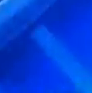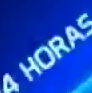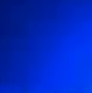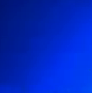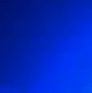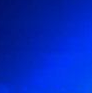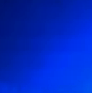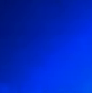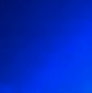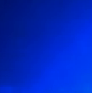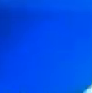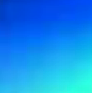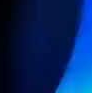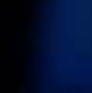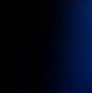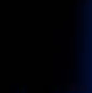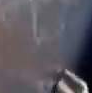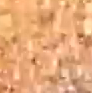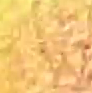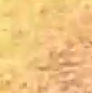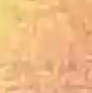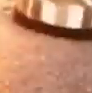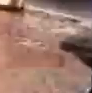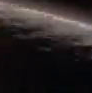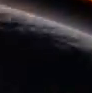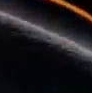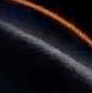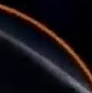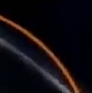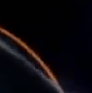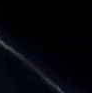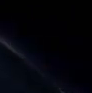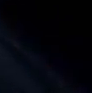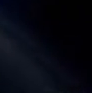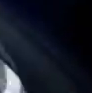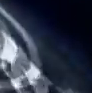TV Amazonas presenta 24 horas con Gisela Bayona.